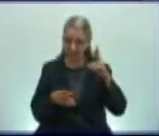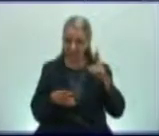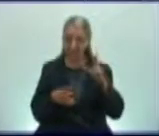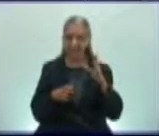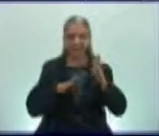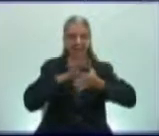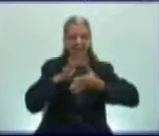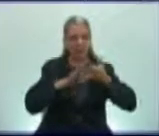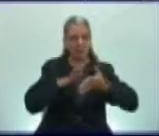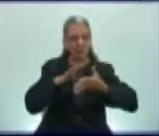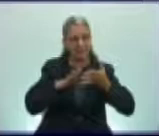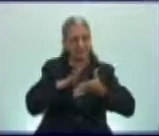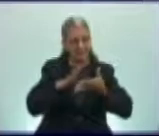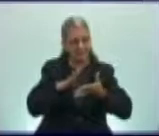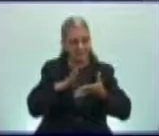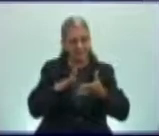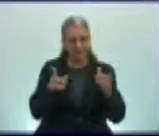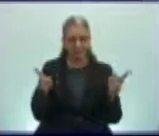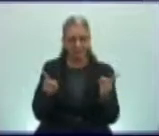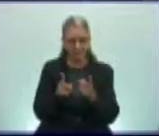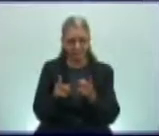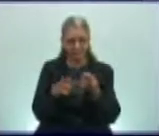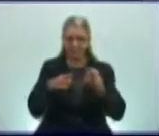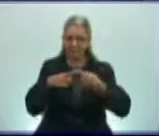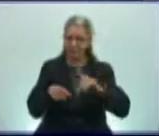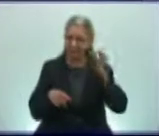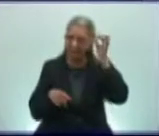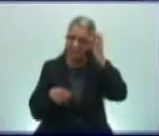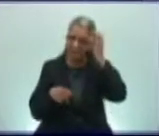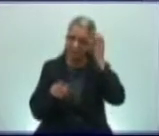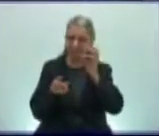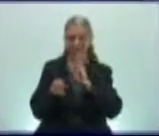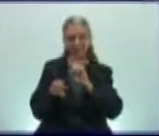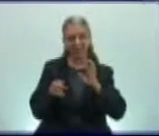inciso. Verifica tu respuesta.